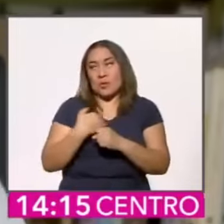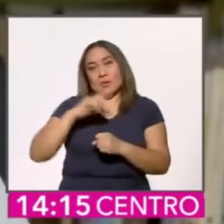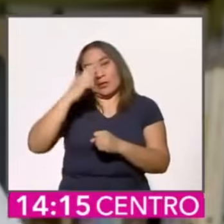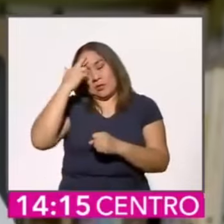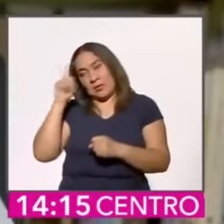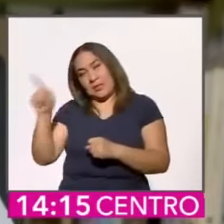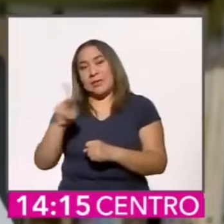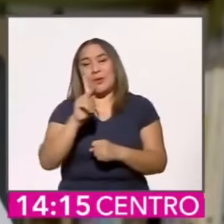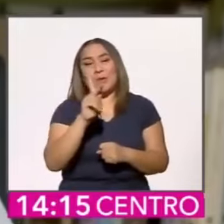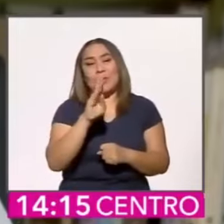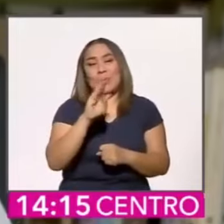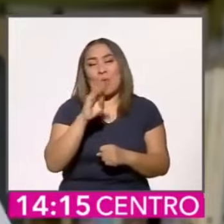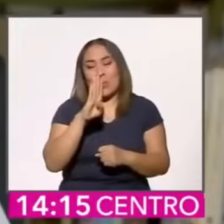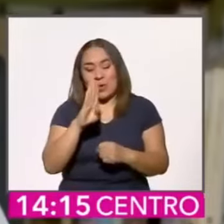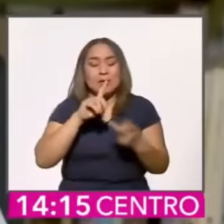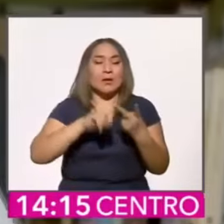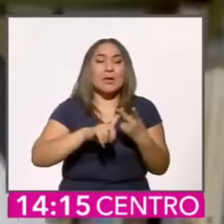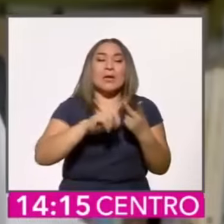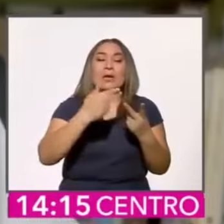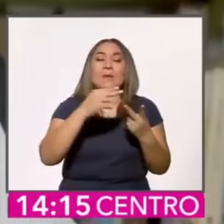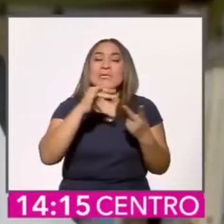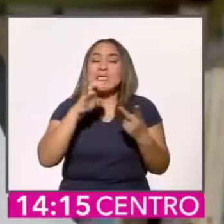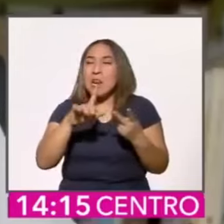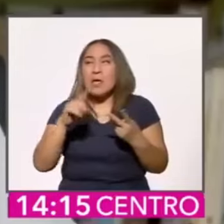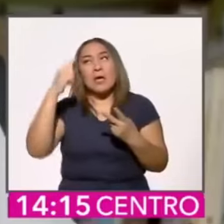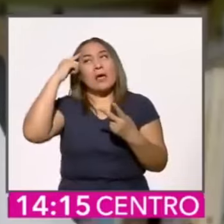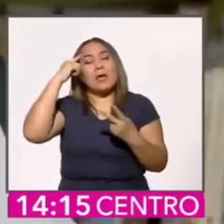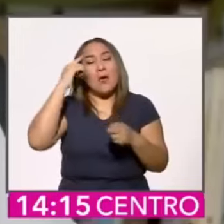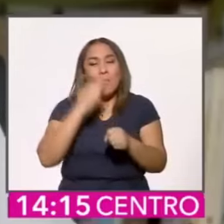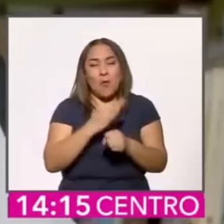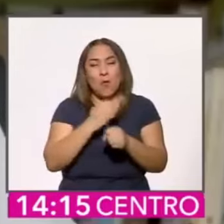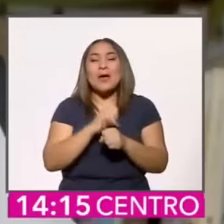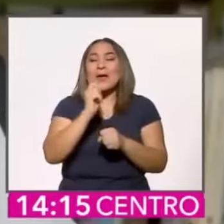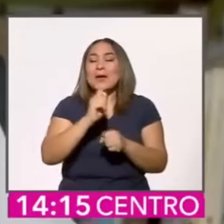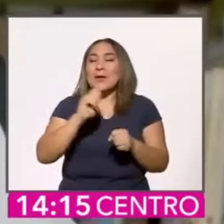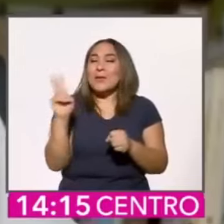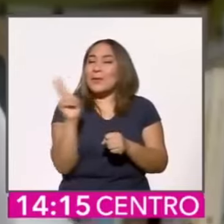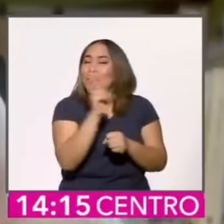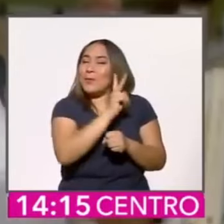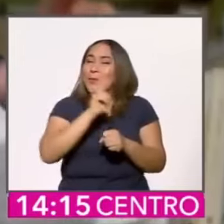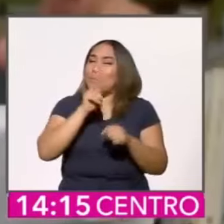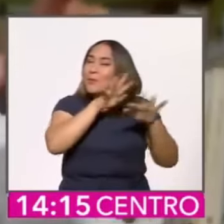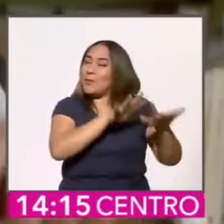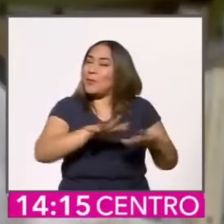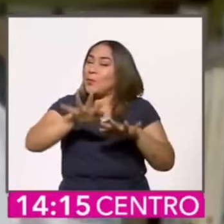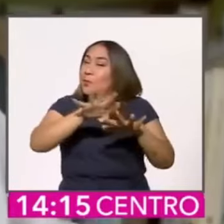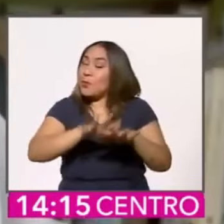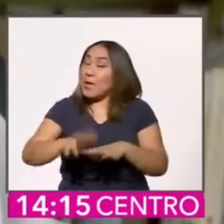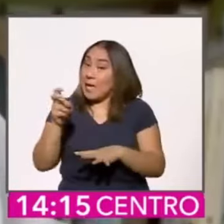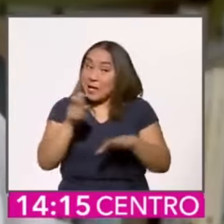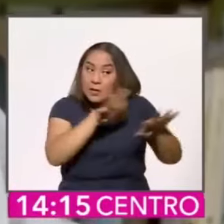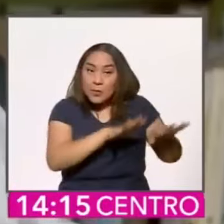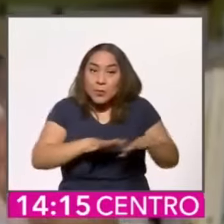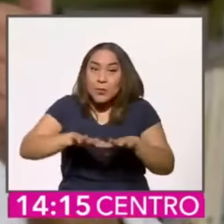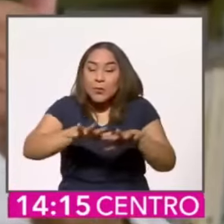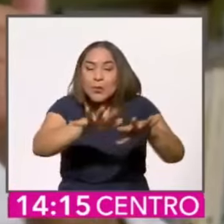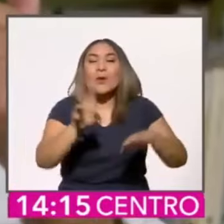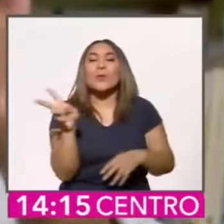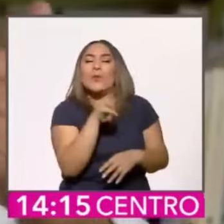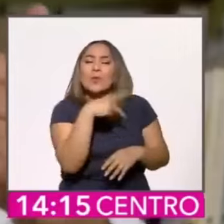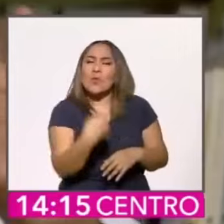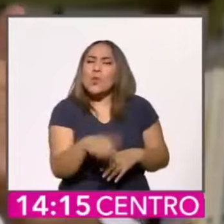y unirlo con Miguel Hernández, está soplando en el viento. En esos vientos del pueblo,